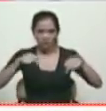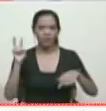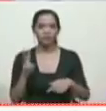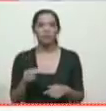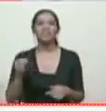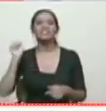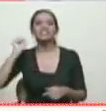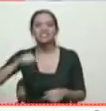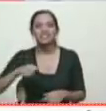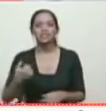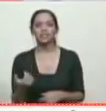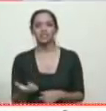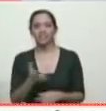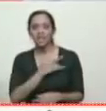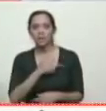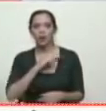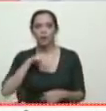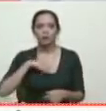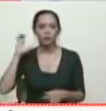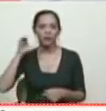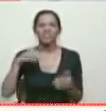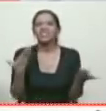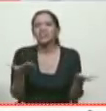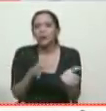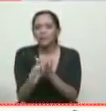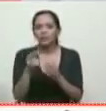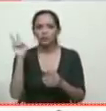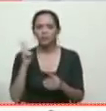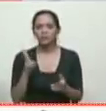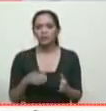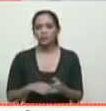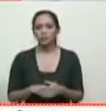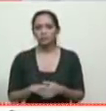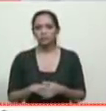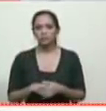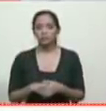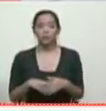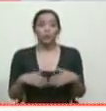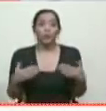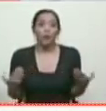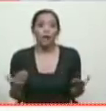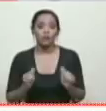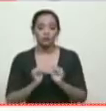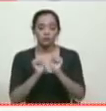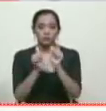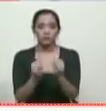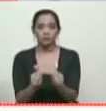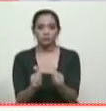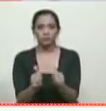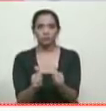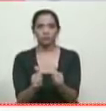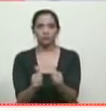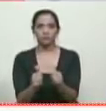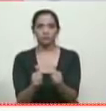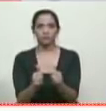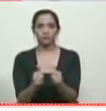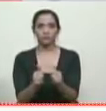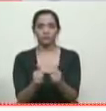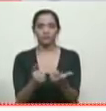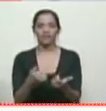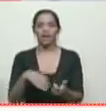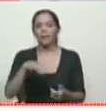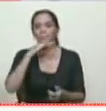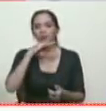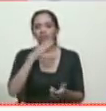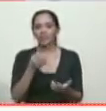queremos a nuestro país? ¿Qué va a pasar con esos venezolanos cuando comiencen a molestar a la